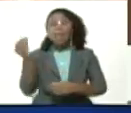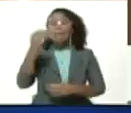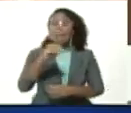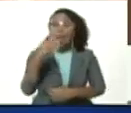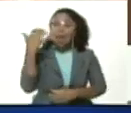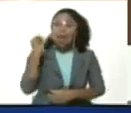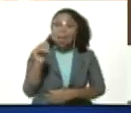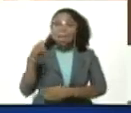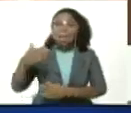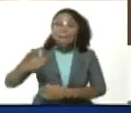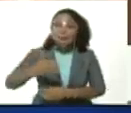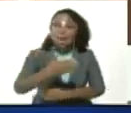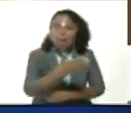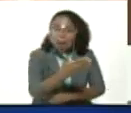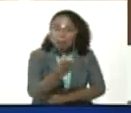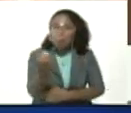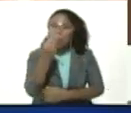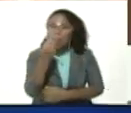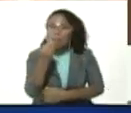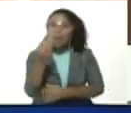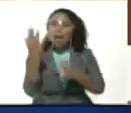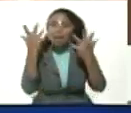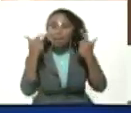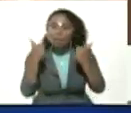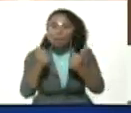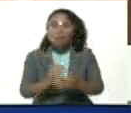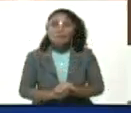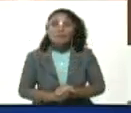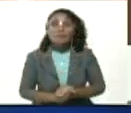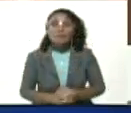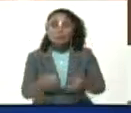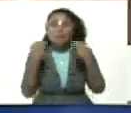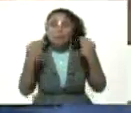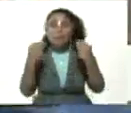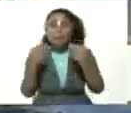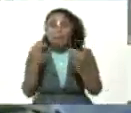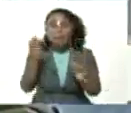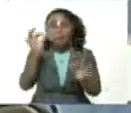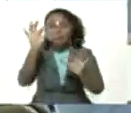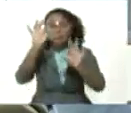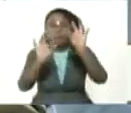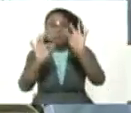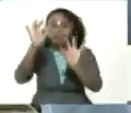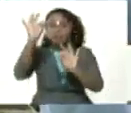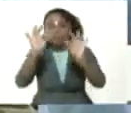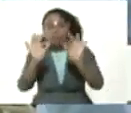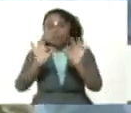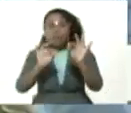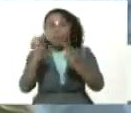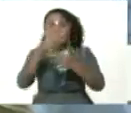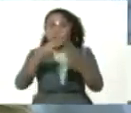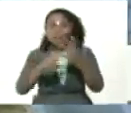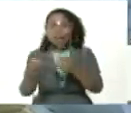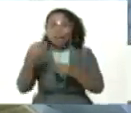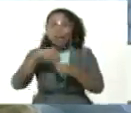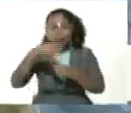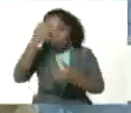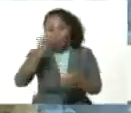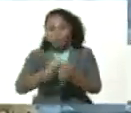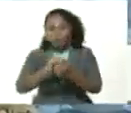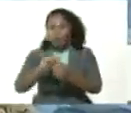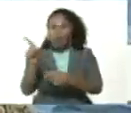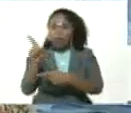el pescado, la proteína animal. Para los medidores del Producto Interno Bruto, eso no